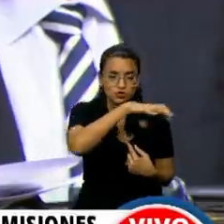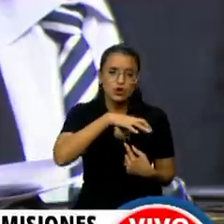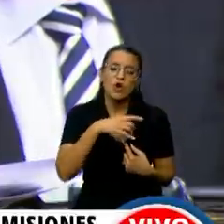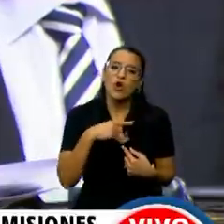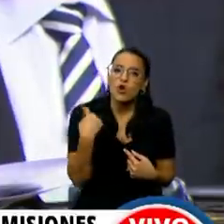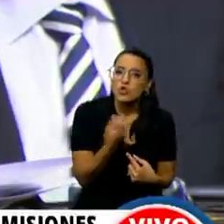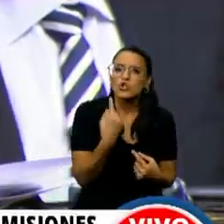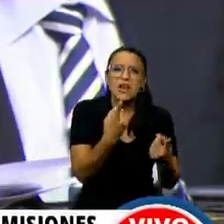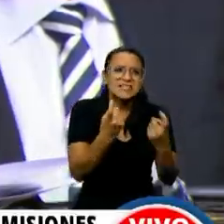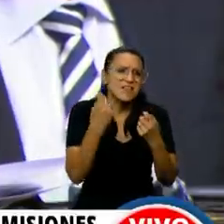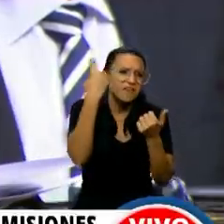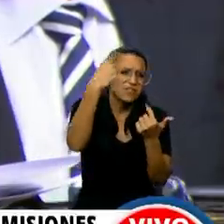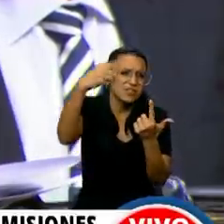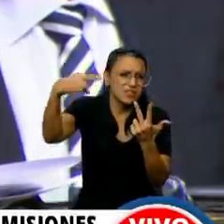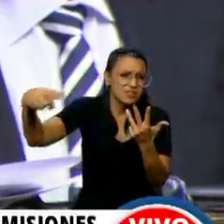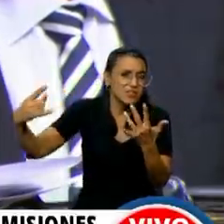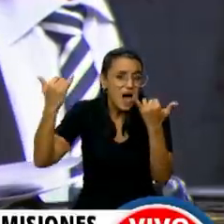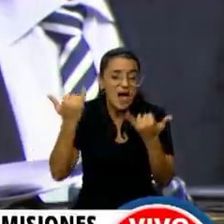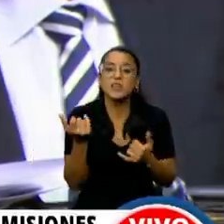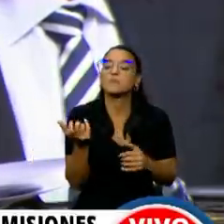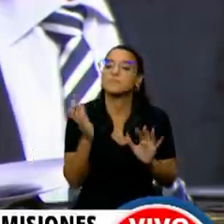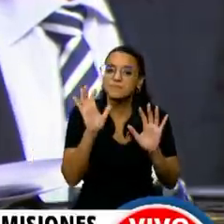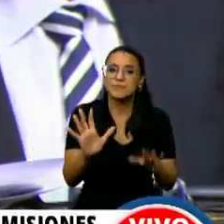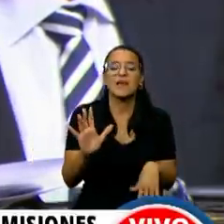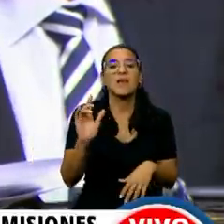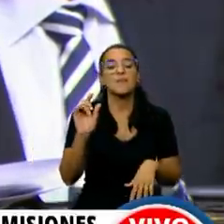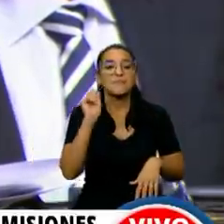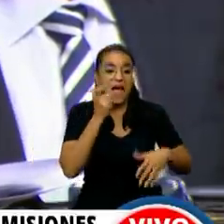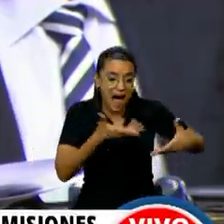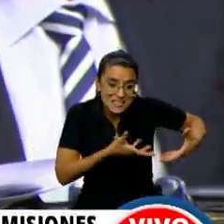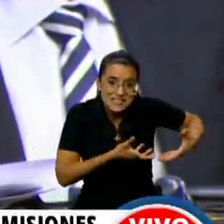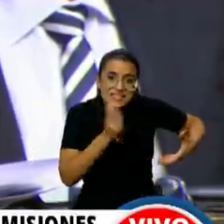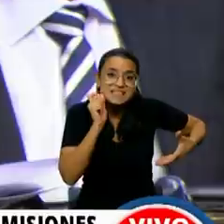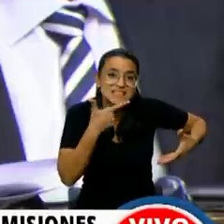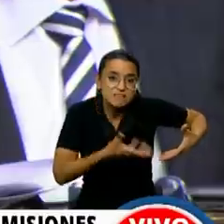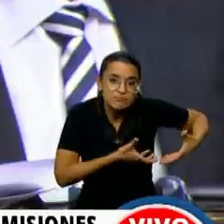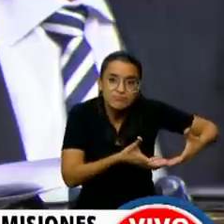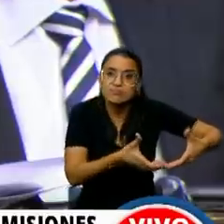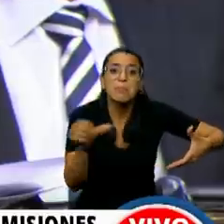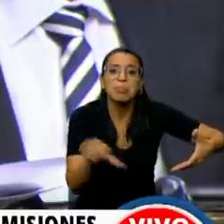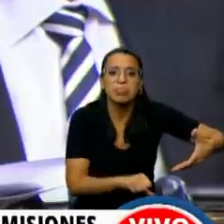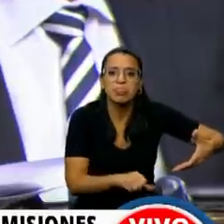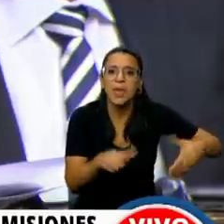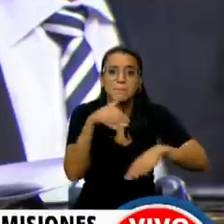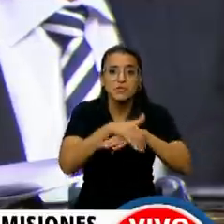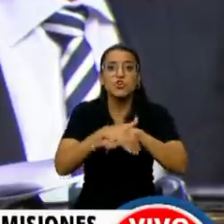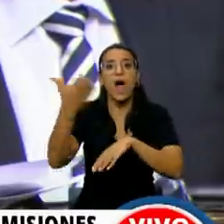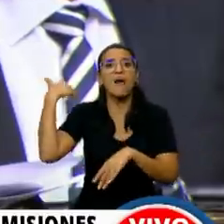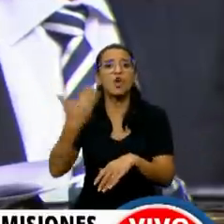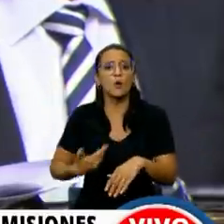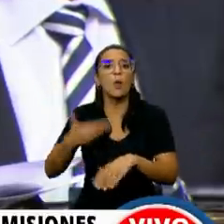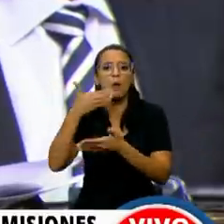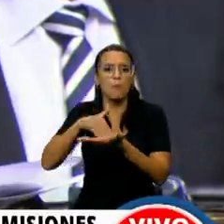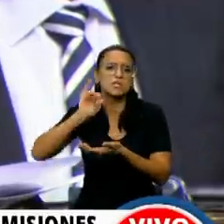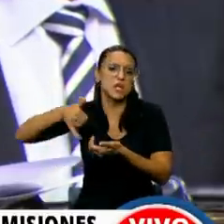y muchas necesidades también presidente ni siquiera el gasoducto nos llegue a misiones más allá de las promesas de los gobiernos que